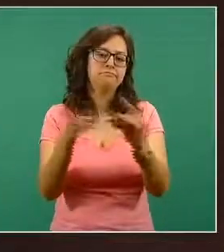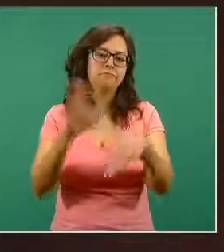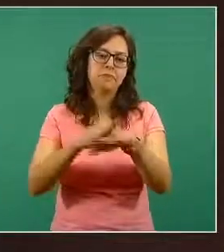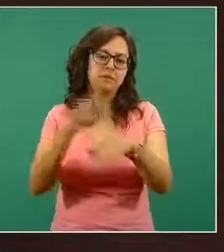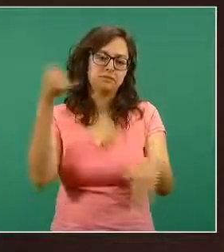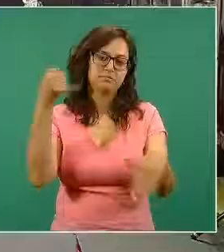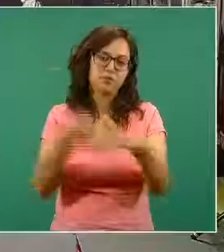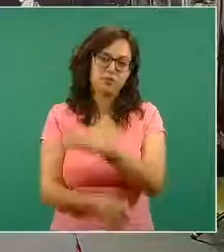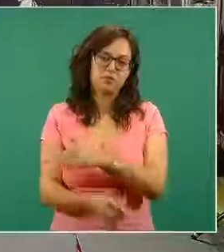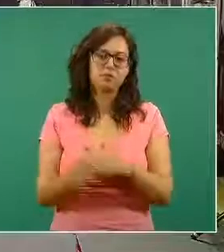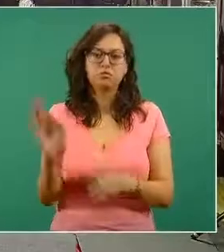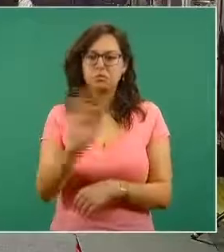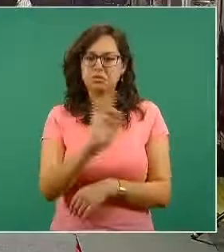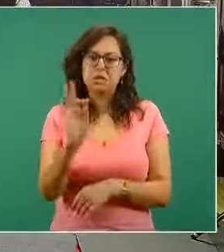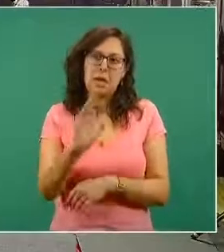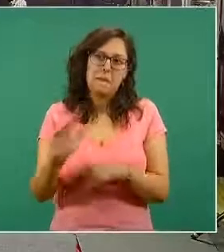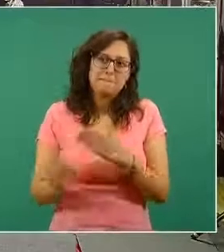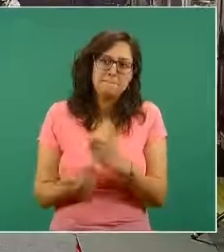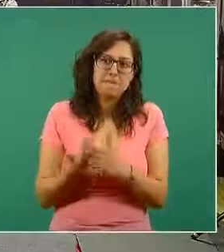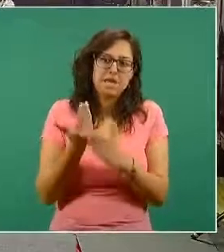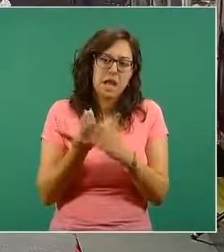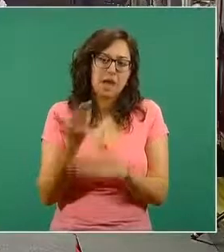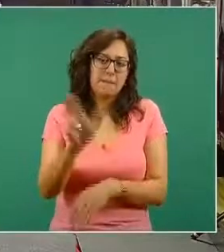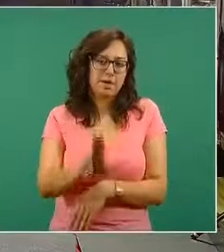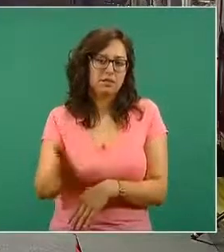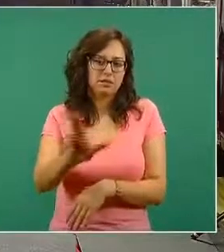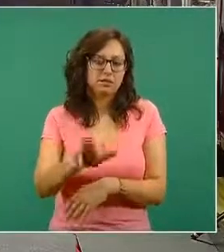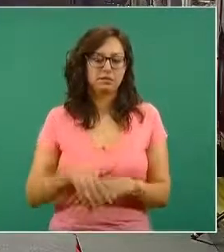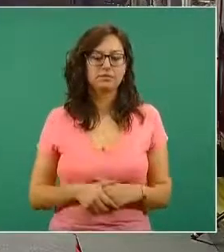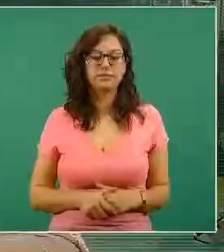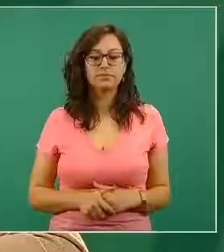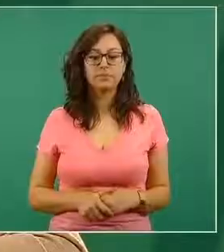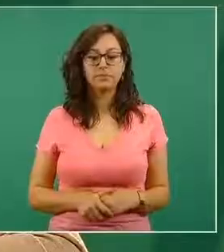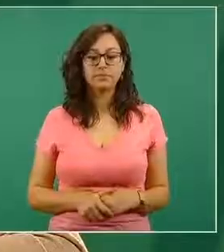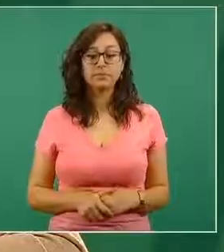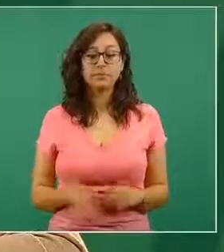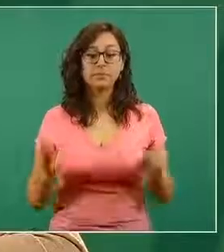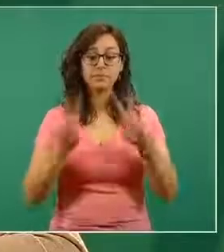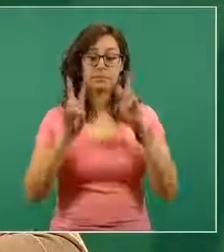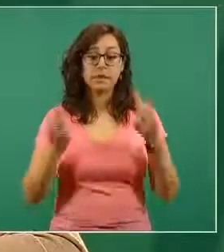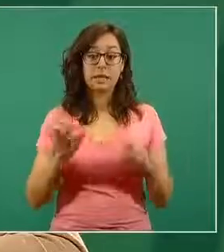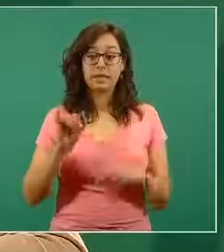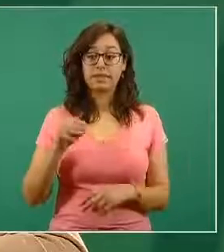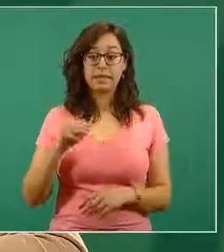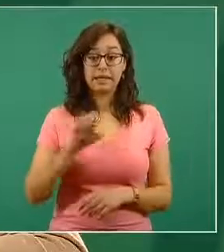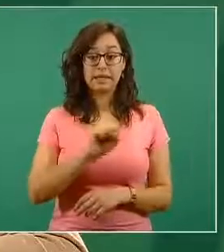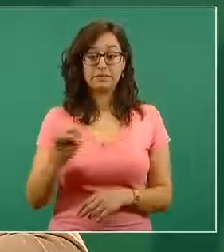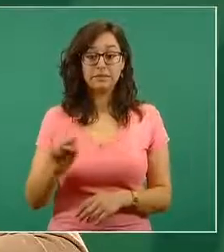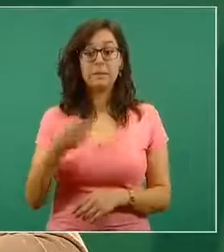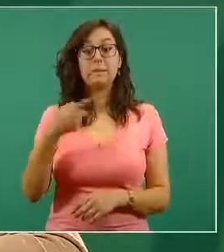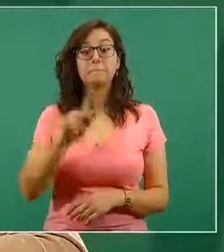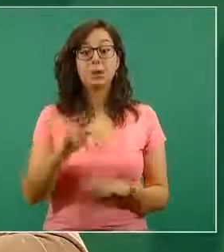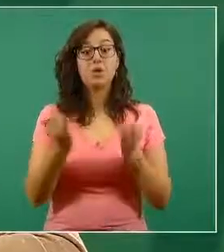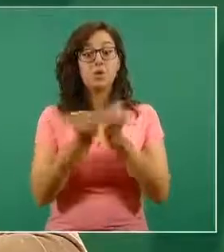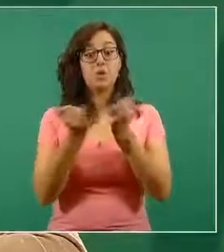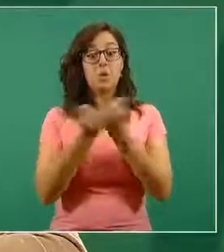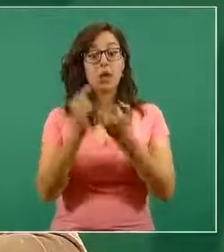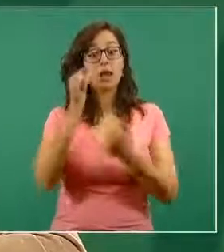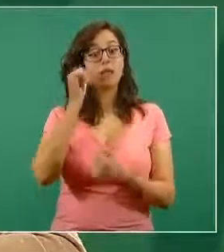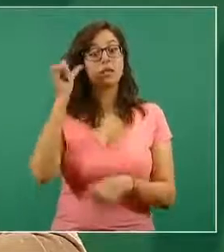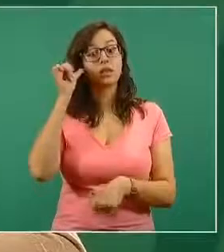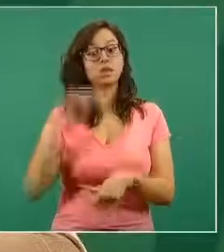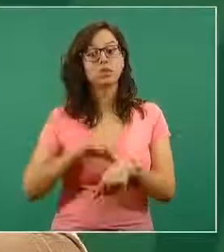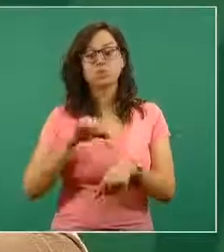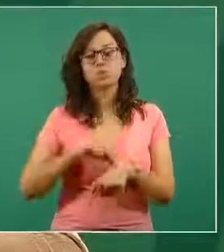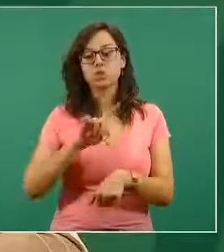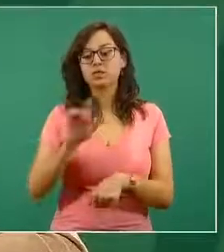la Salud. Gracias. Esto es particularmente del IMSS, nada más que no hay que olvidar que ayer lo comentaba el doctor Zaragoza, año